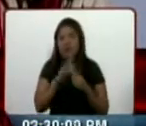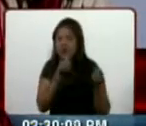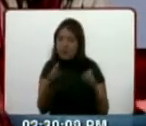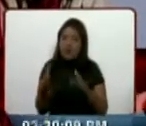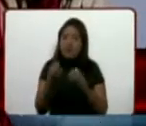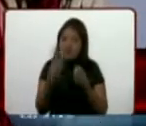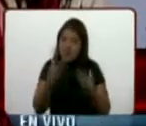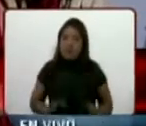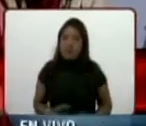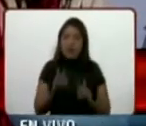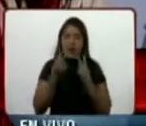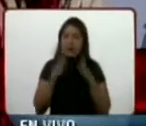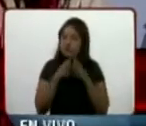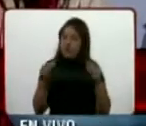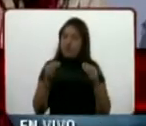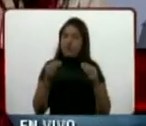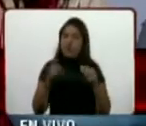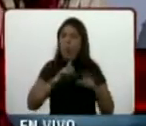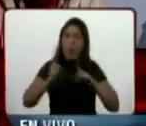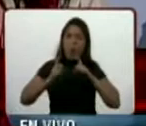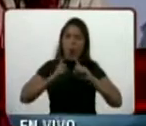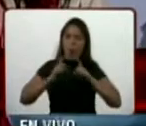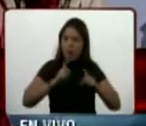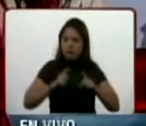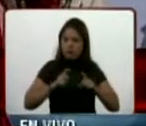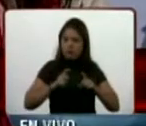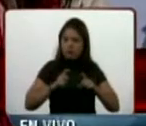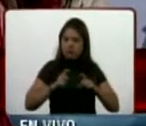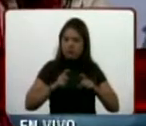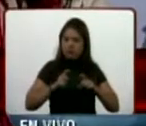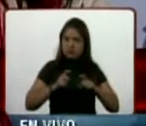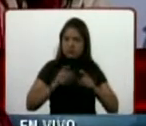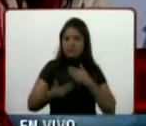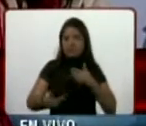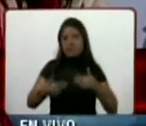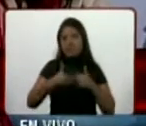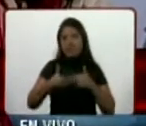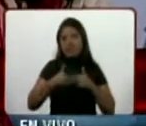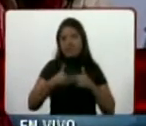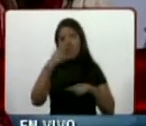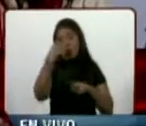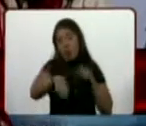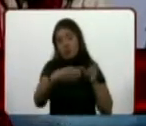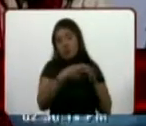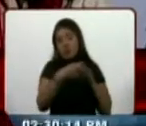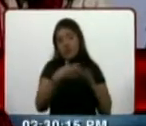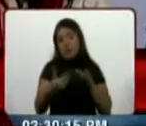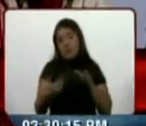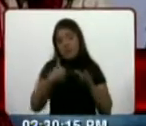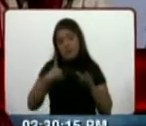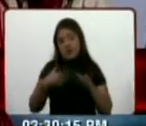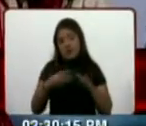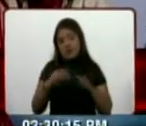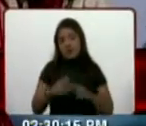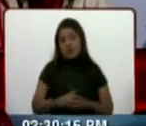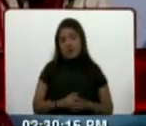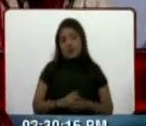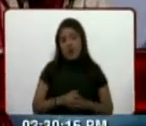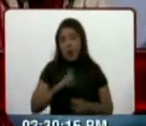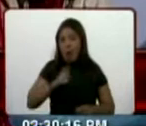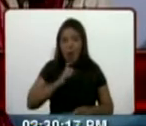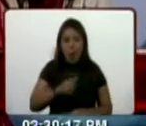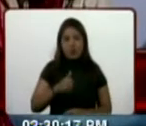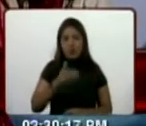vida. Todo lo que se hace con odio hace daño para allá y para acá cuando se regresa. El odio, la